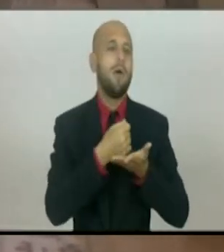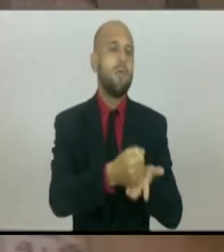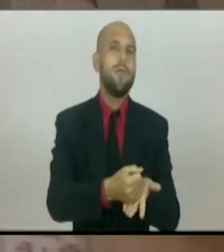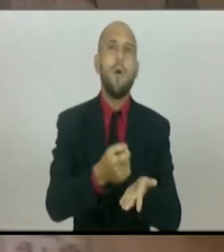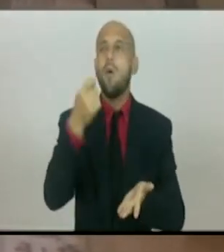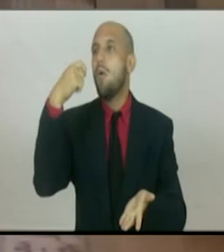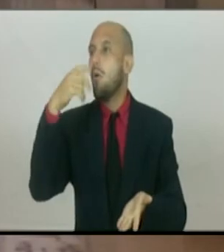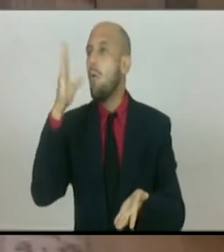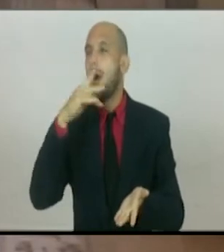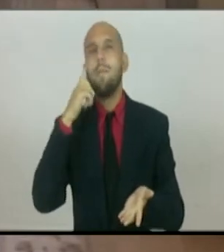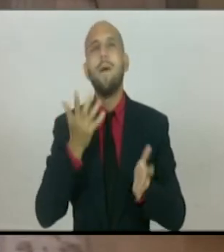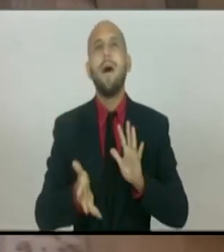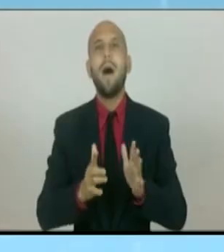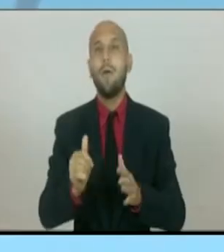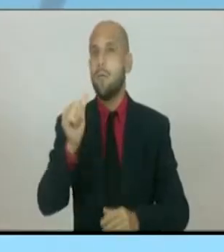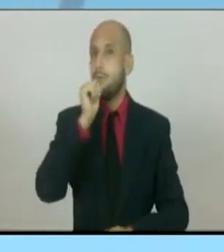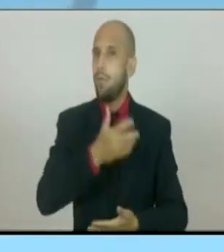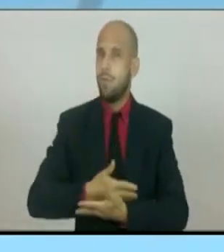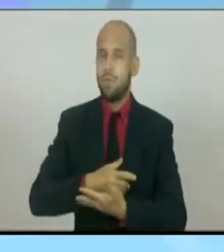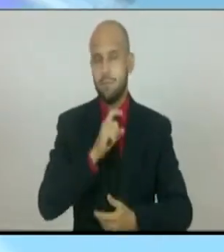la edad pediátrica.